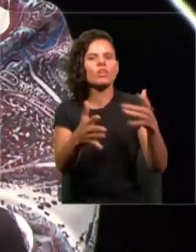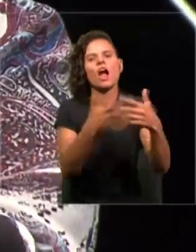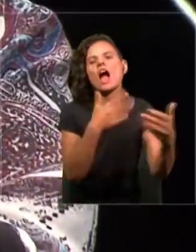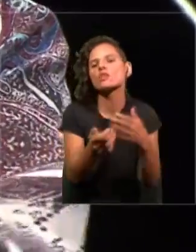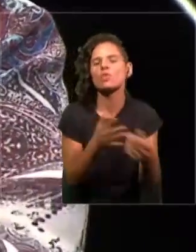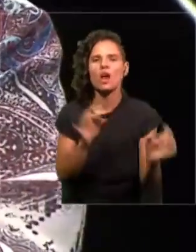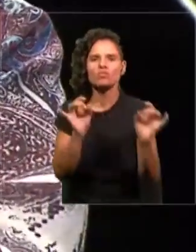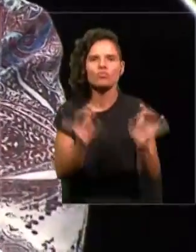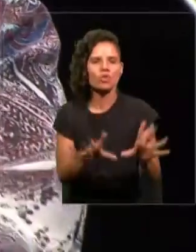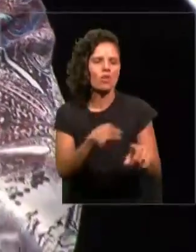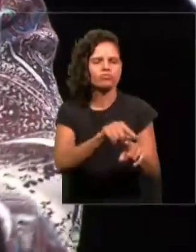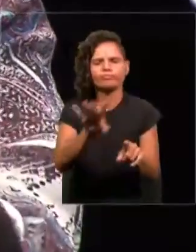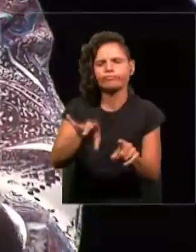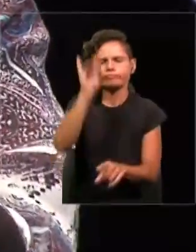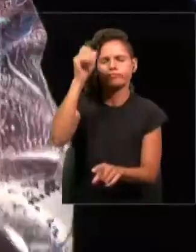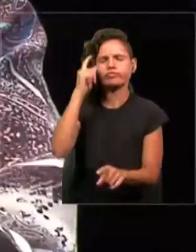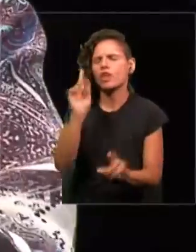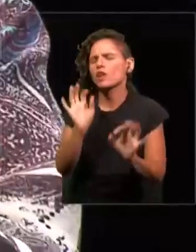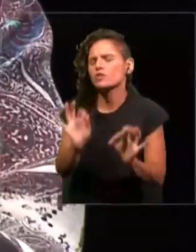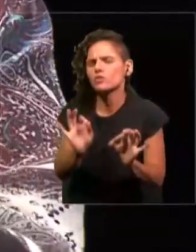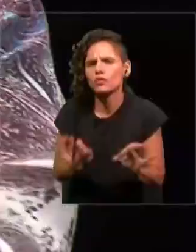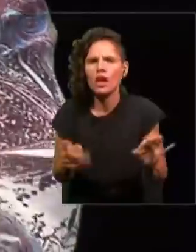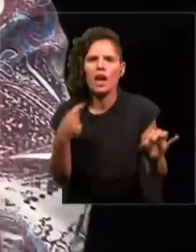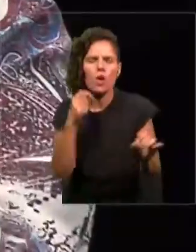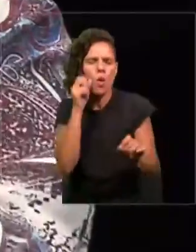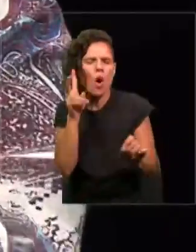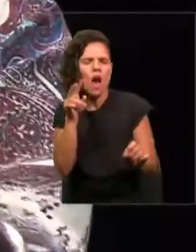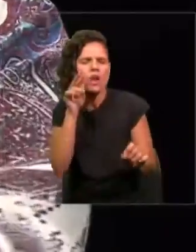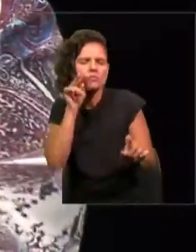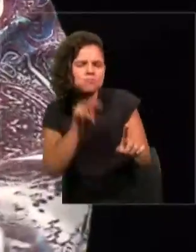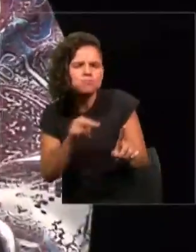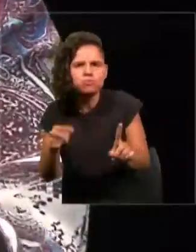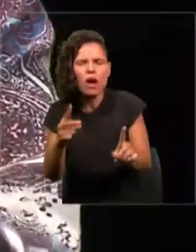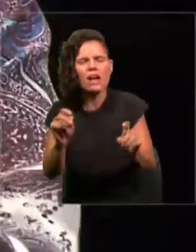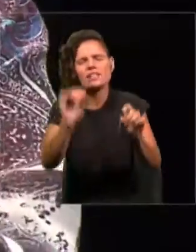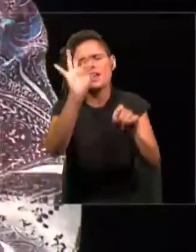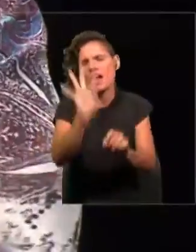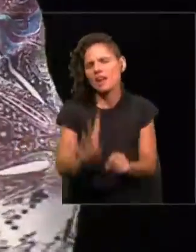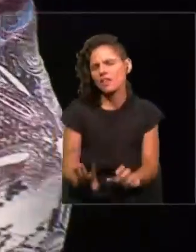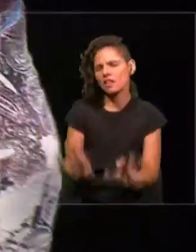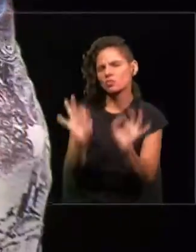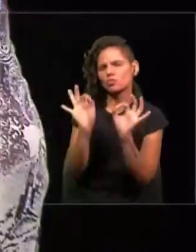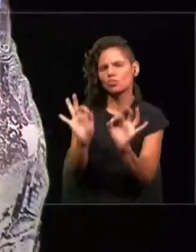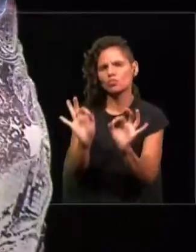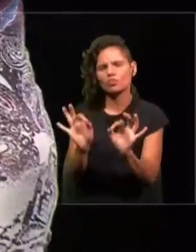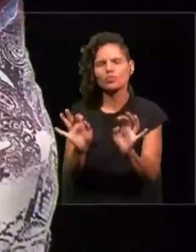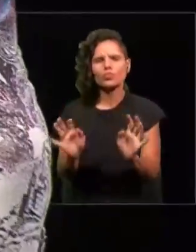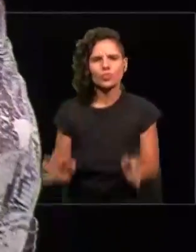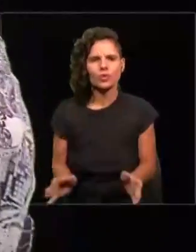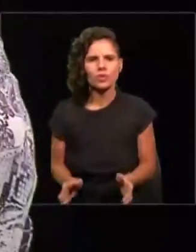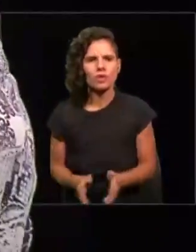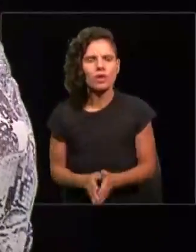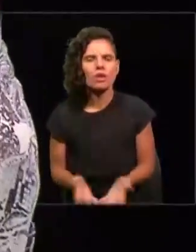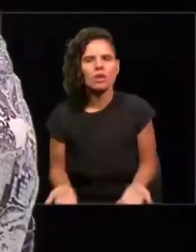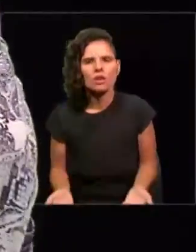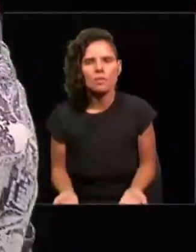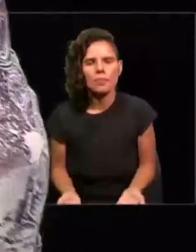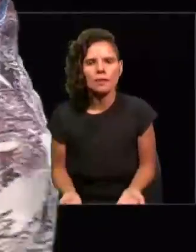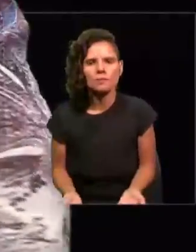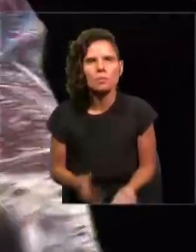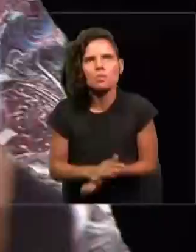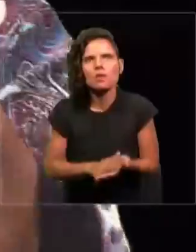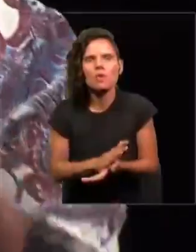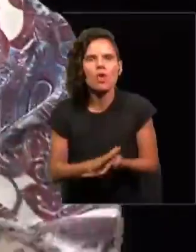su determinación, su fijación, las características inexorables que tenía que ver con,